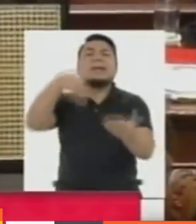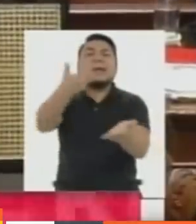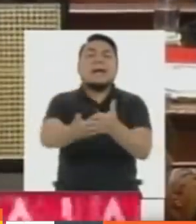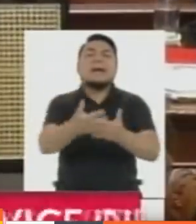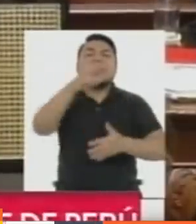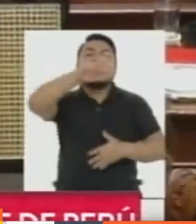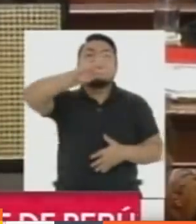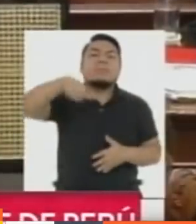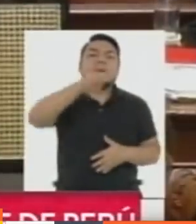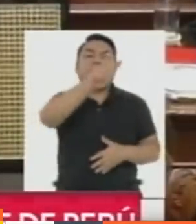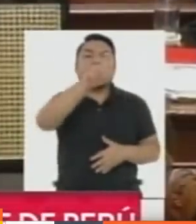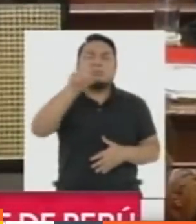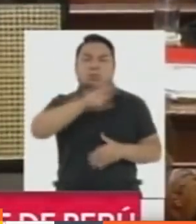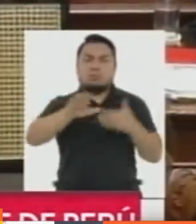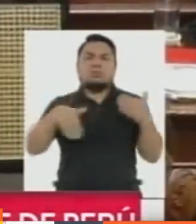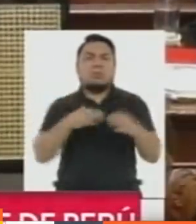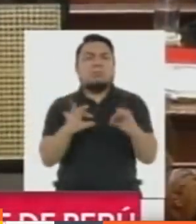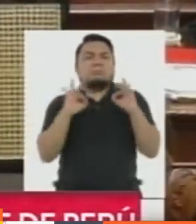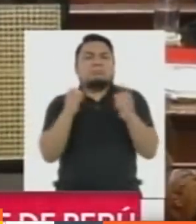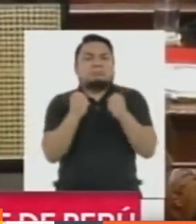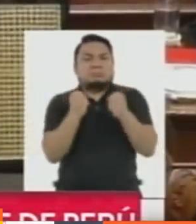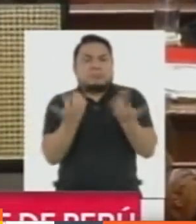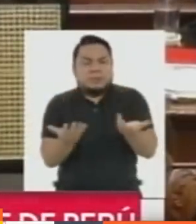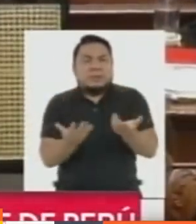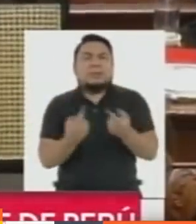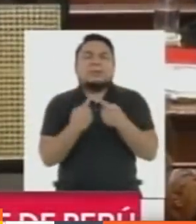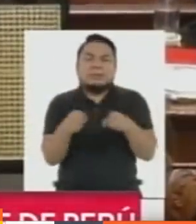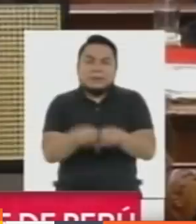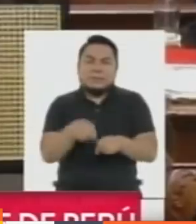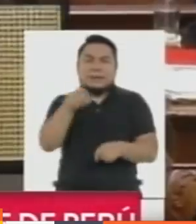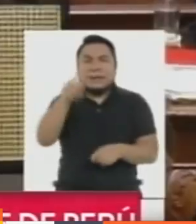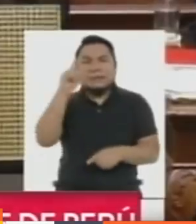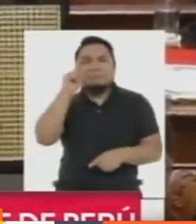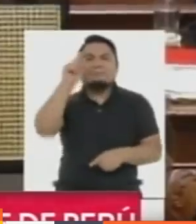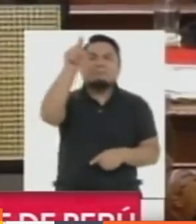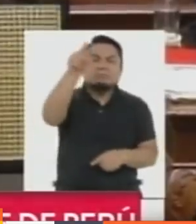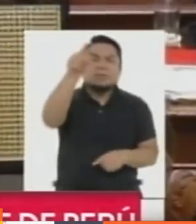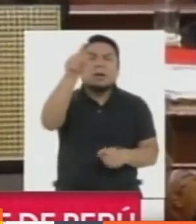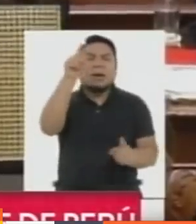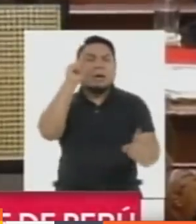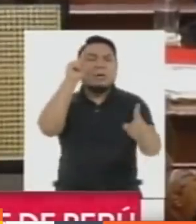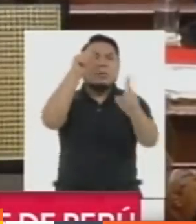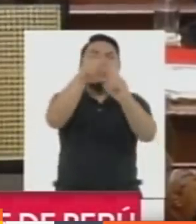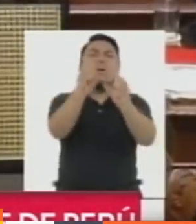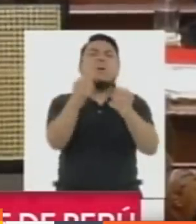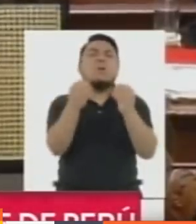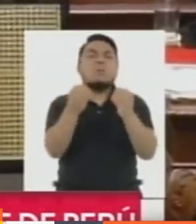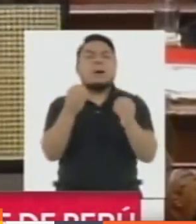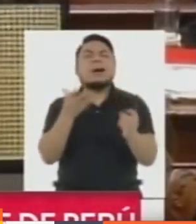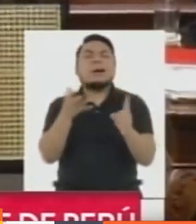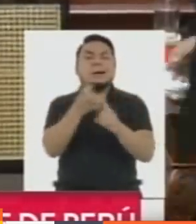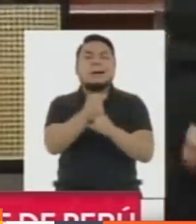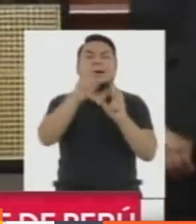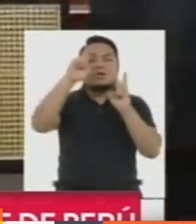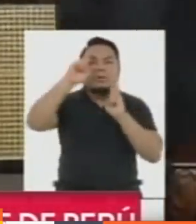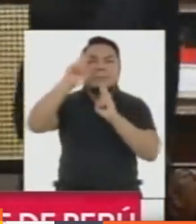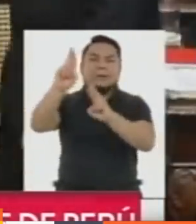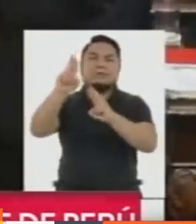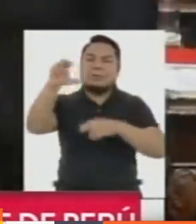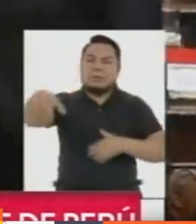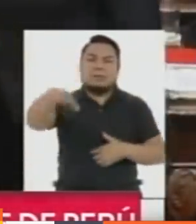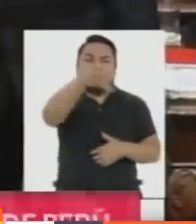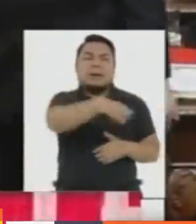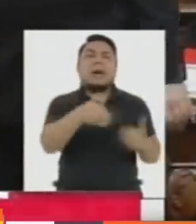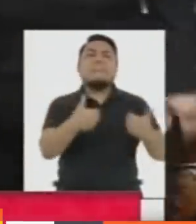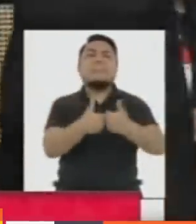la cuestión de confianza presentada por el ejecutivo la misma que buscaba modificar esta ley orgánica del tribunal constitucional y en ese momento en el